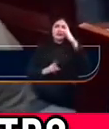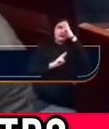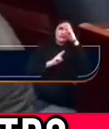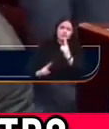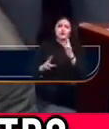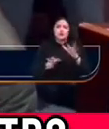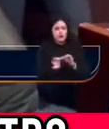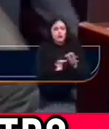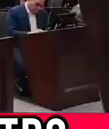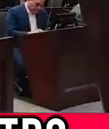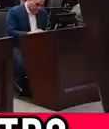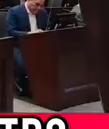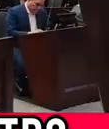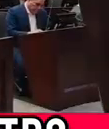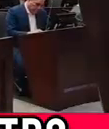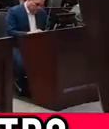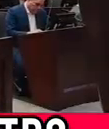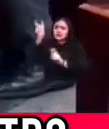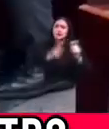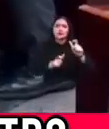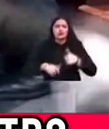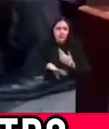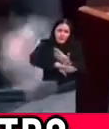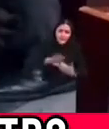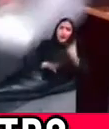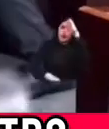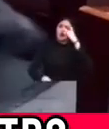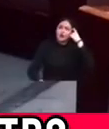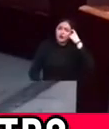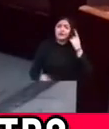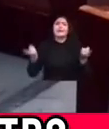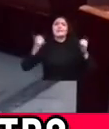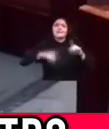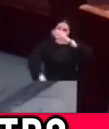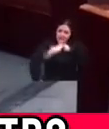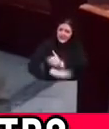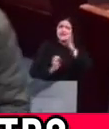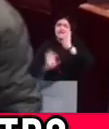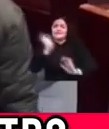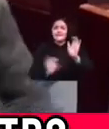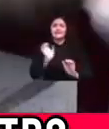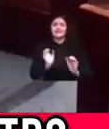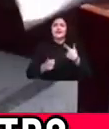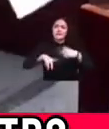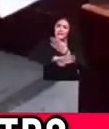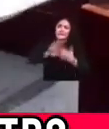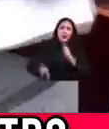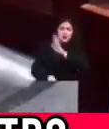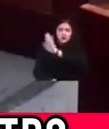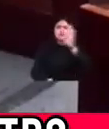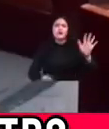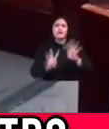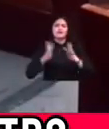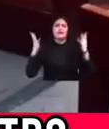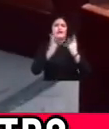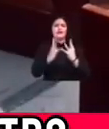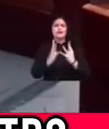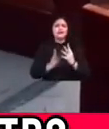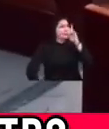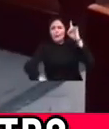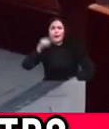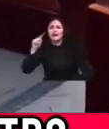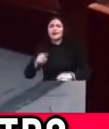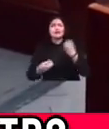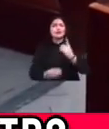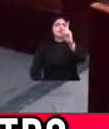de la población civil. Yo le pido a este gobierno, le pido al ministro de la Defensa y le pido a ustedes, senadores, no